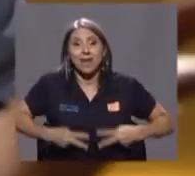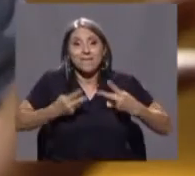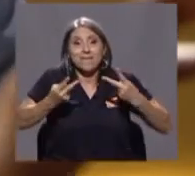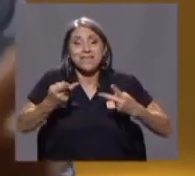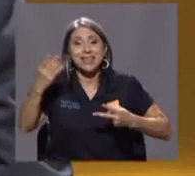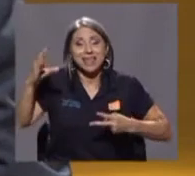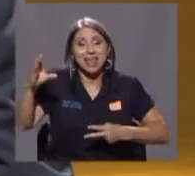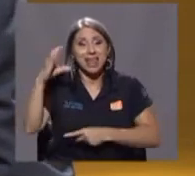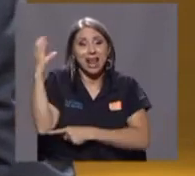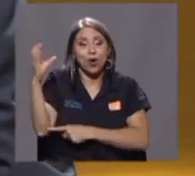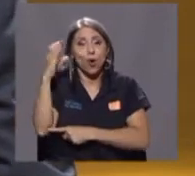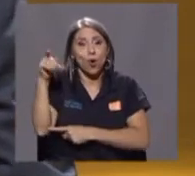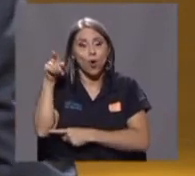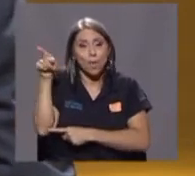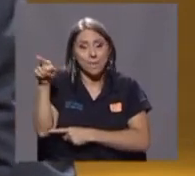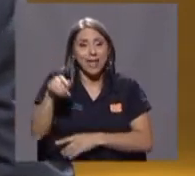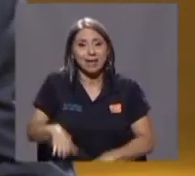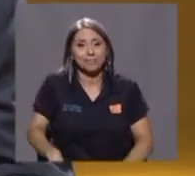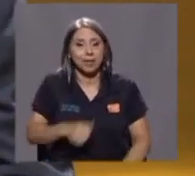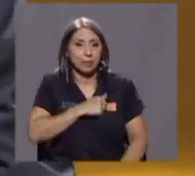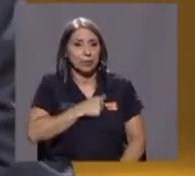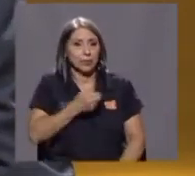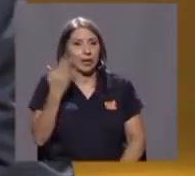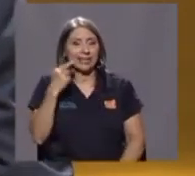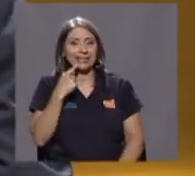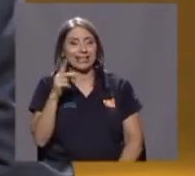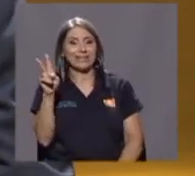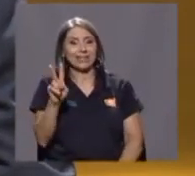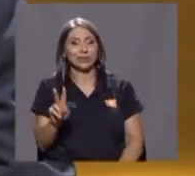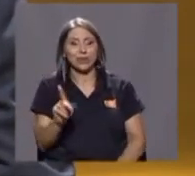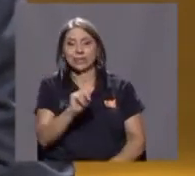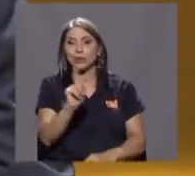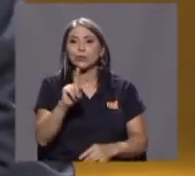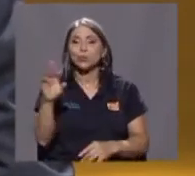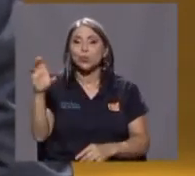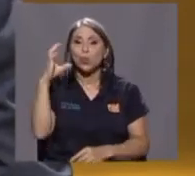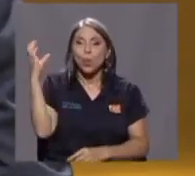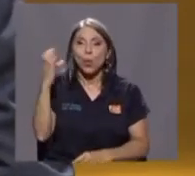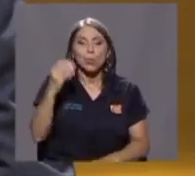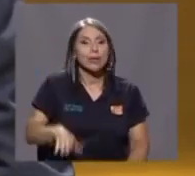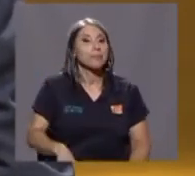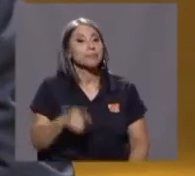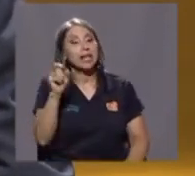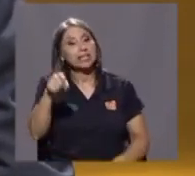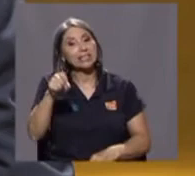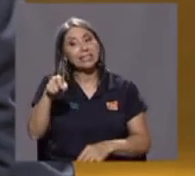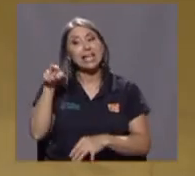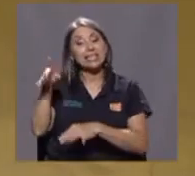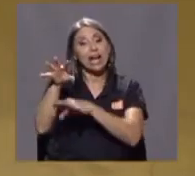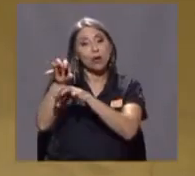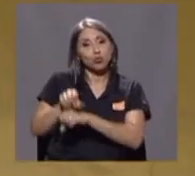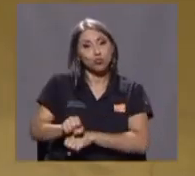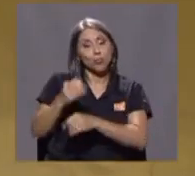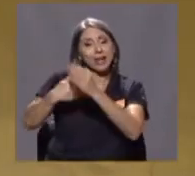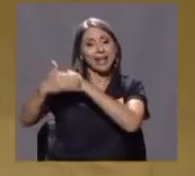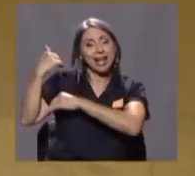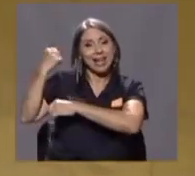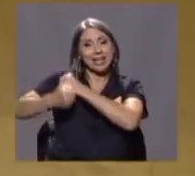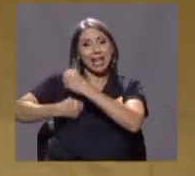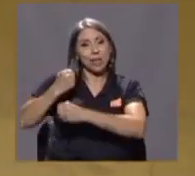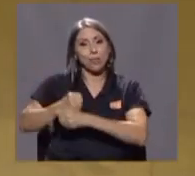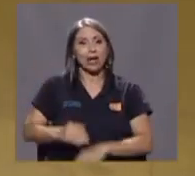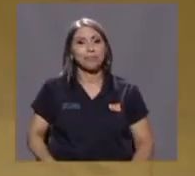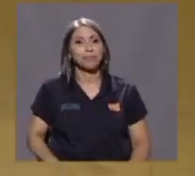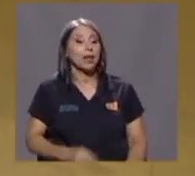la época en que vivía. Exactamente, esa era, digamos, la costumbre en esa época. Nos queda un minuto, Rubén. ¿Con qué